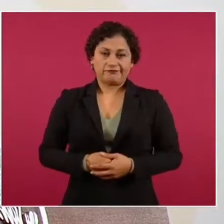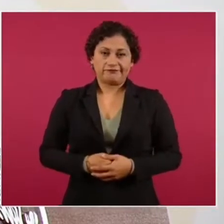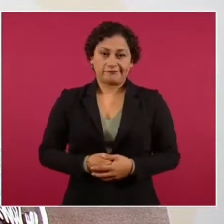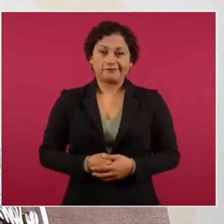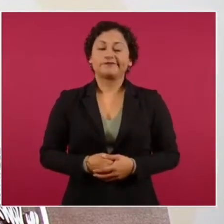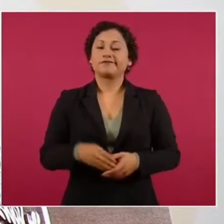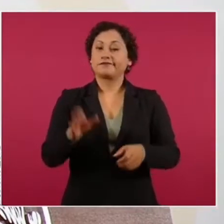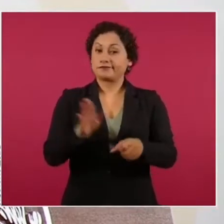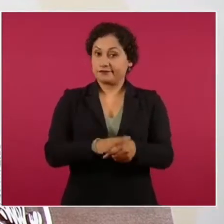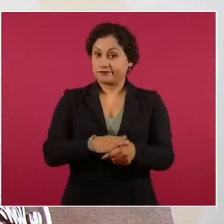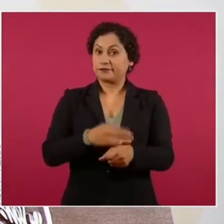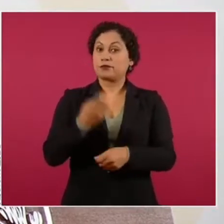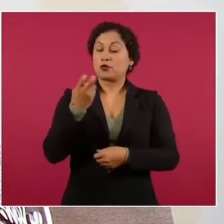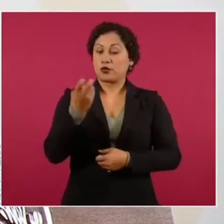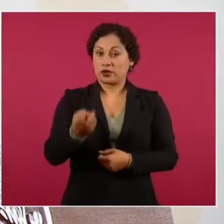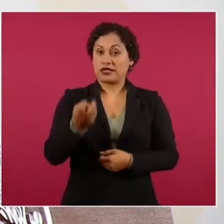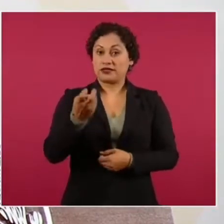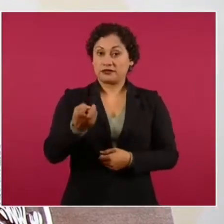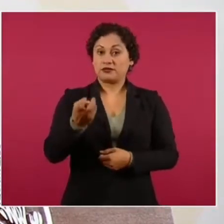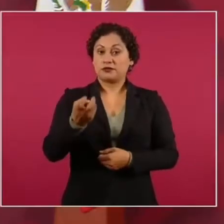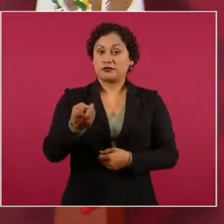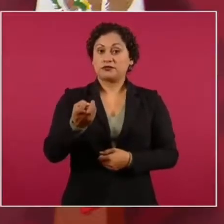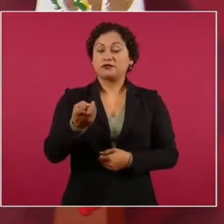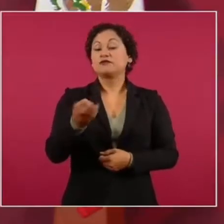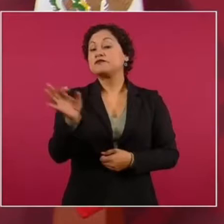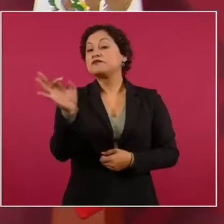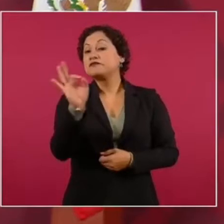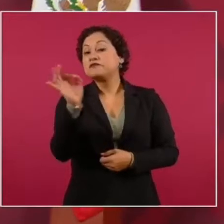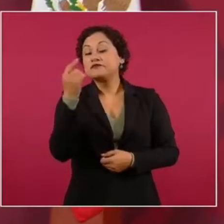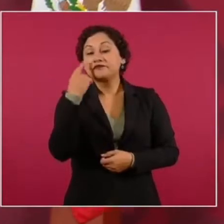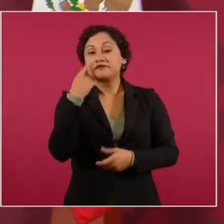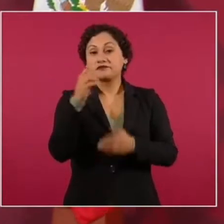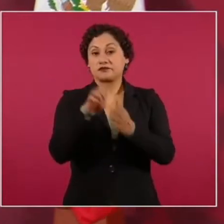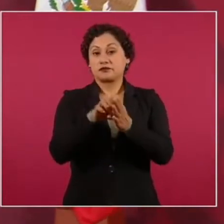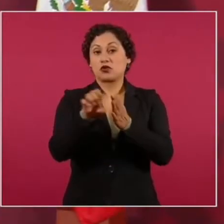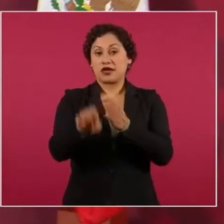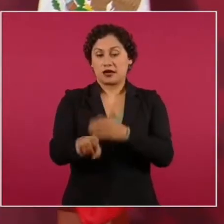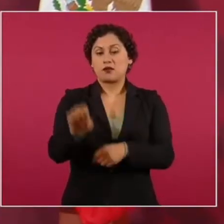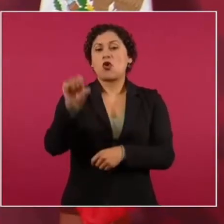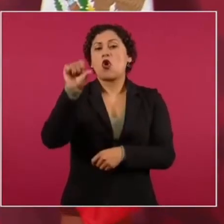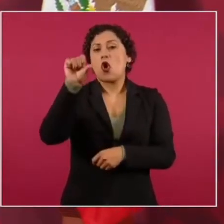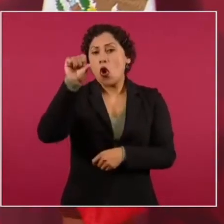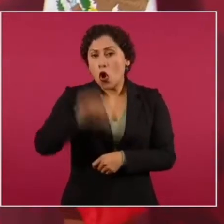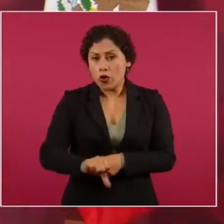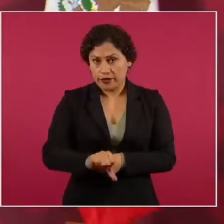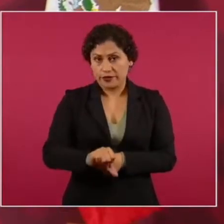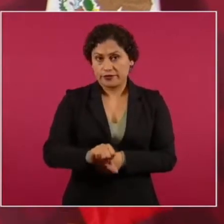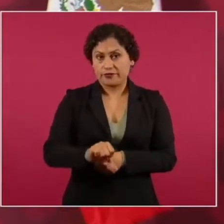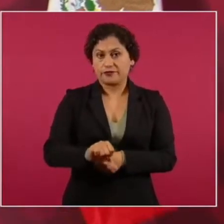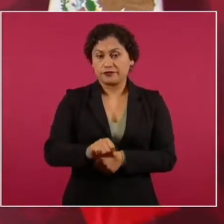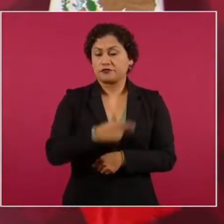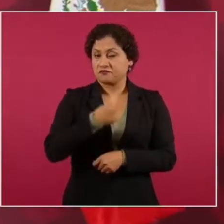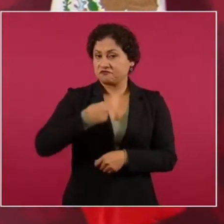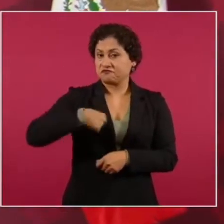Entonces sí vamos a buscar hoy mismo,